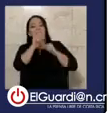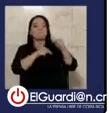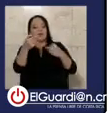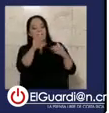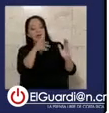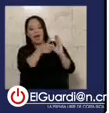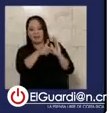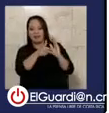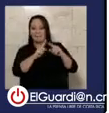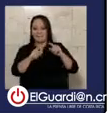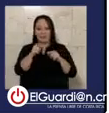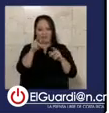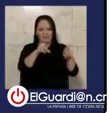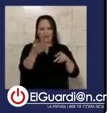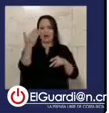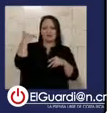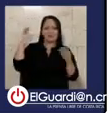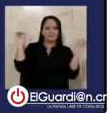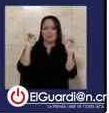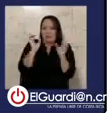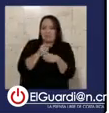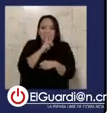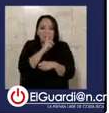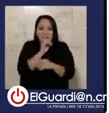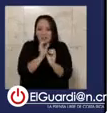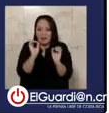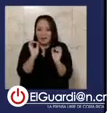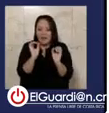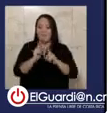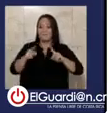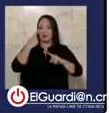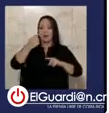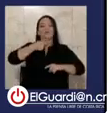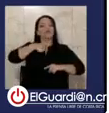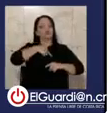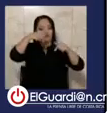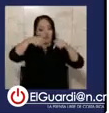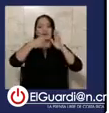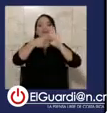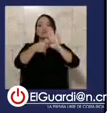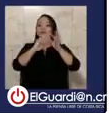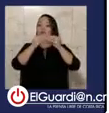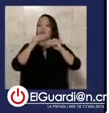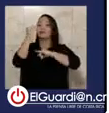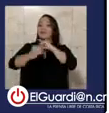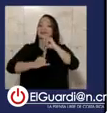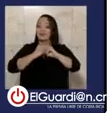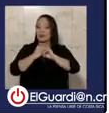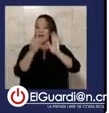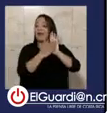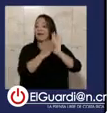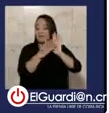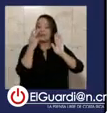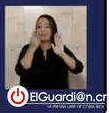no hicieron absolutamente comentario alguno y hoy demostramos con números internacionales el